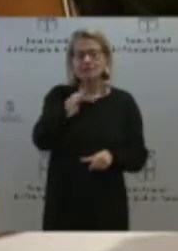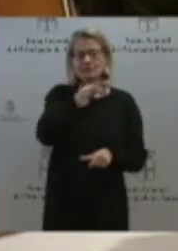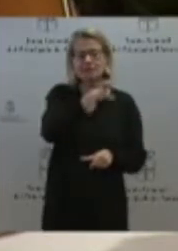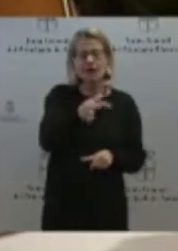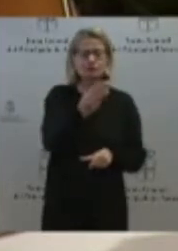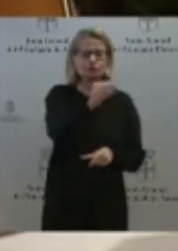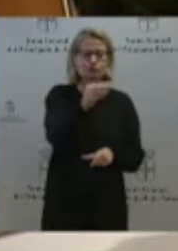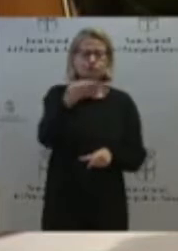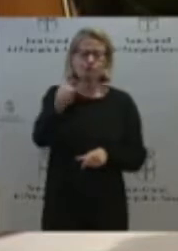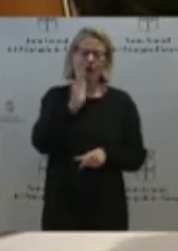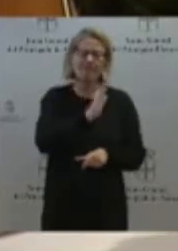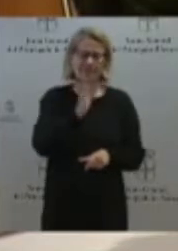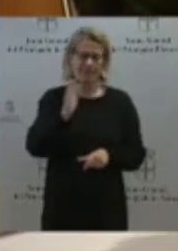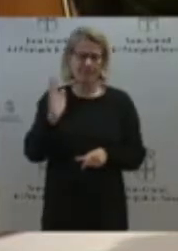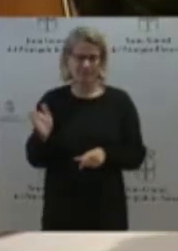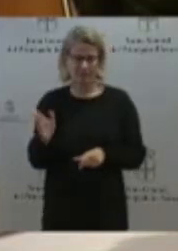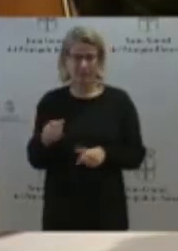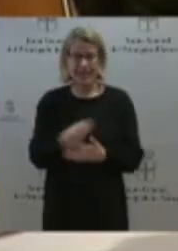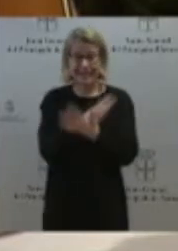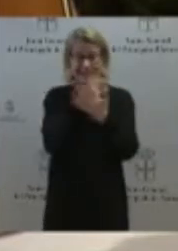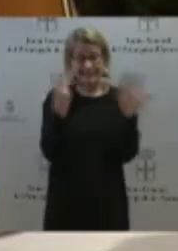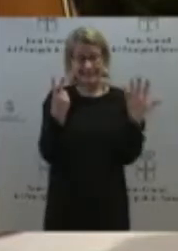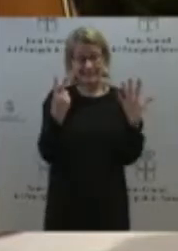riesgo de empobrecimiento y o exclusión social.